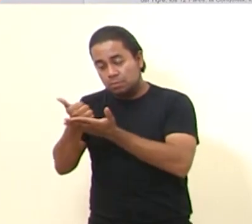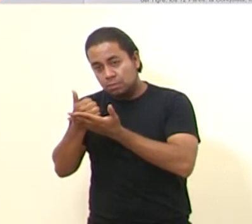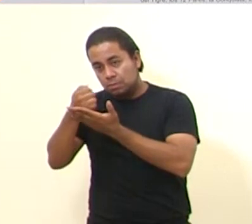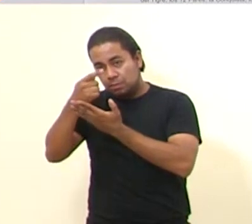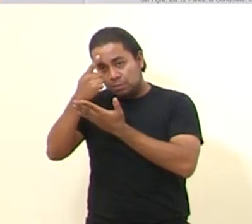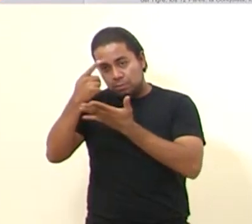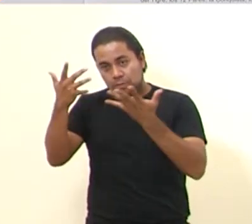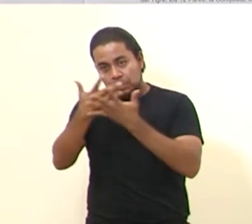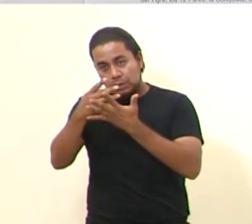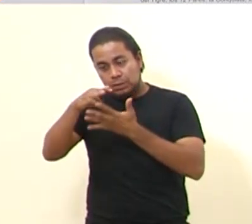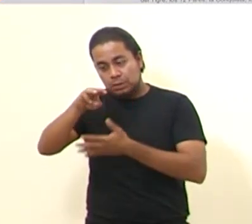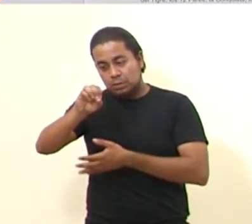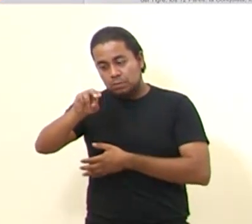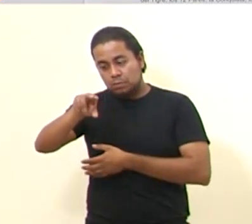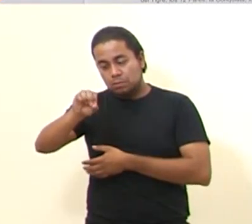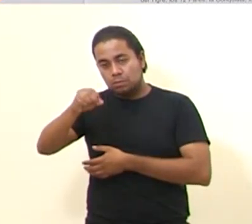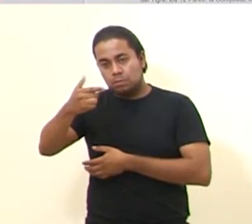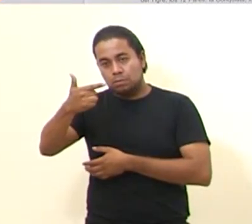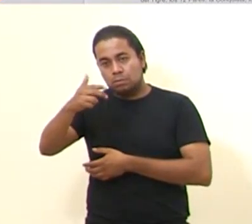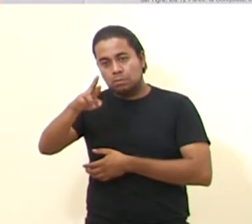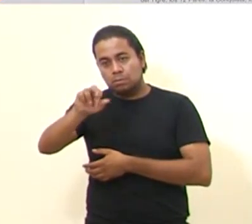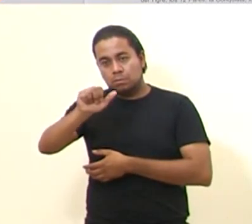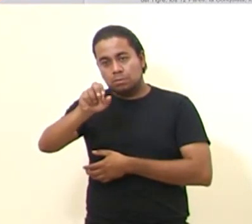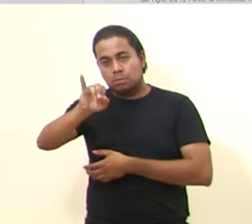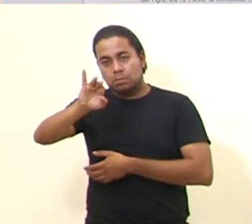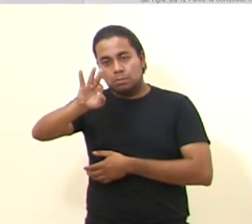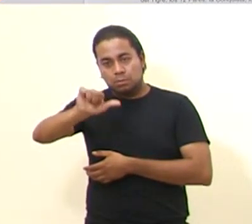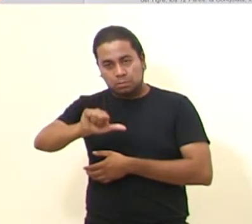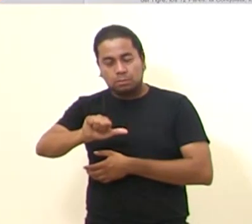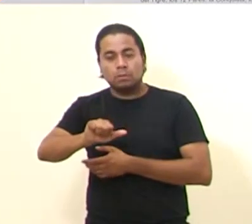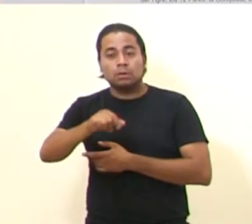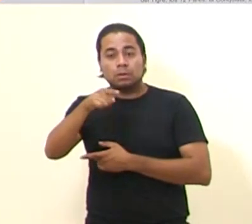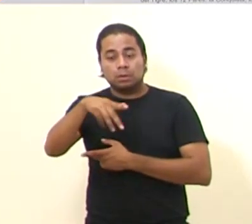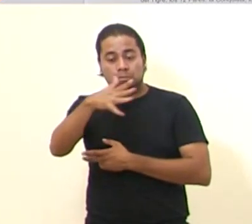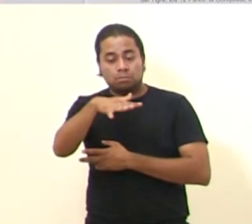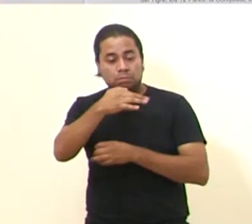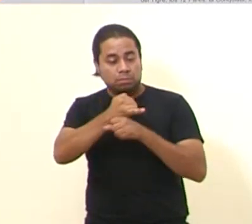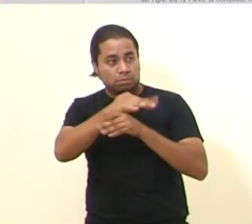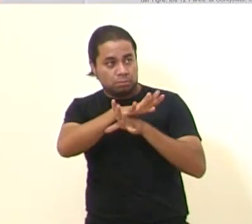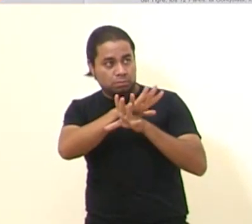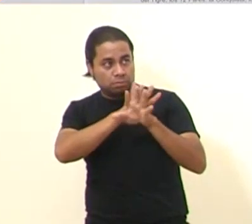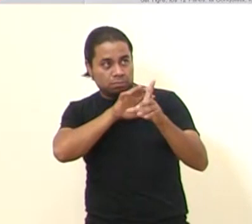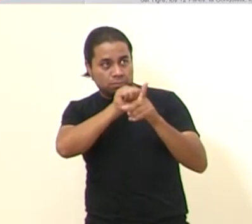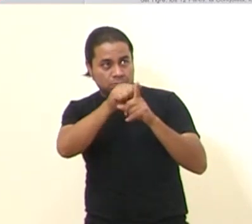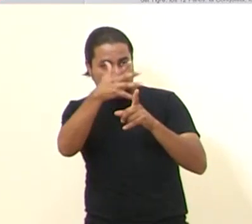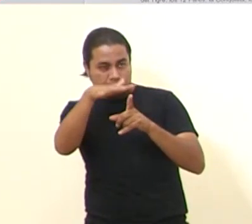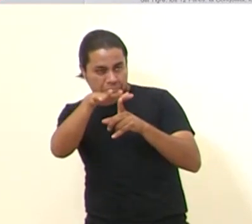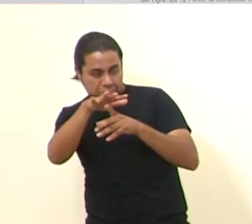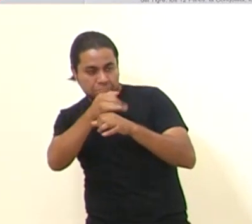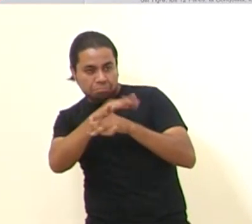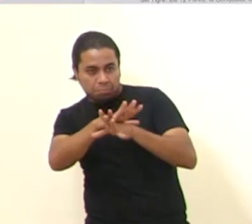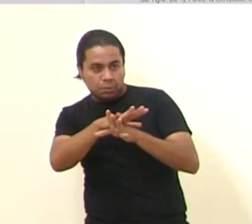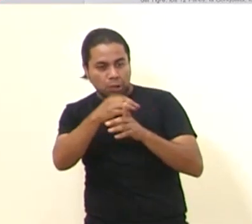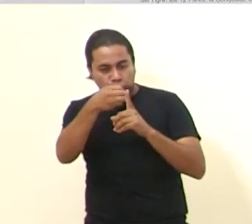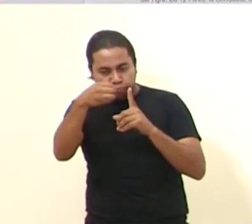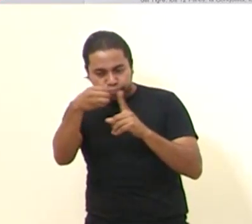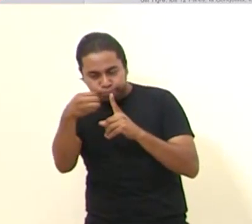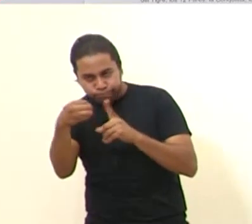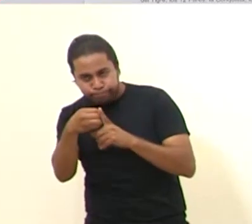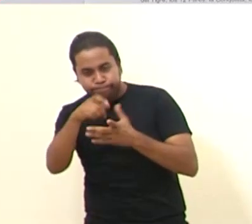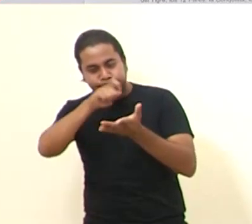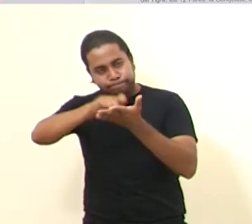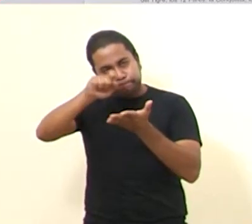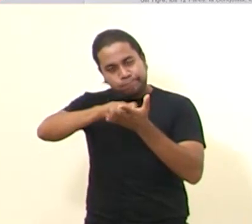monografía. Dice buscar información, revisar coherencia y ortografía, redactar el